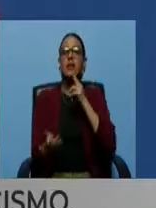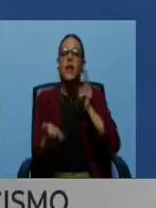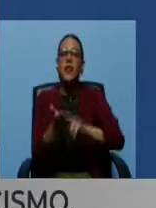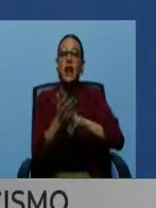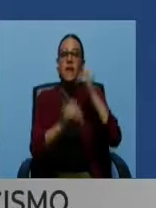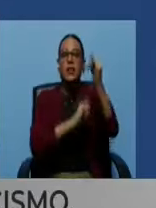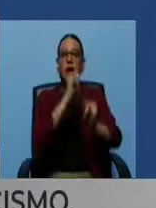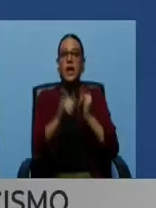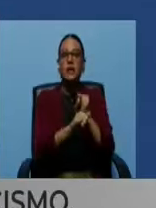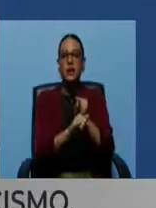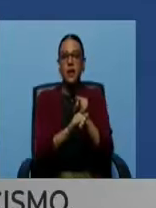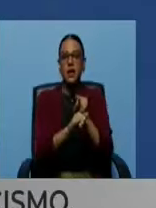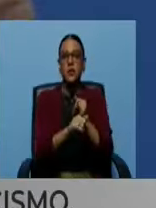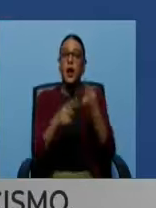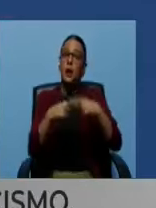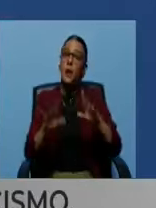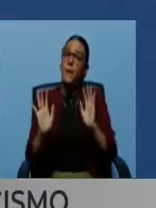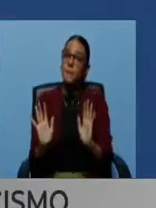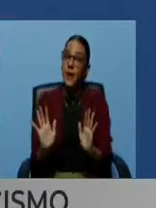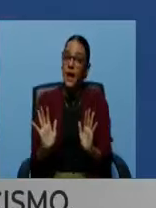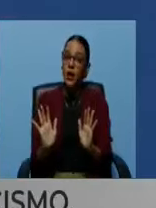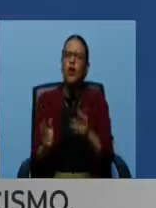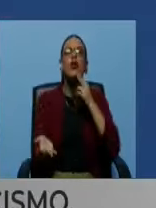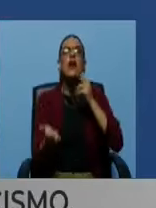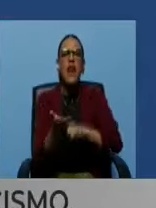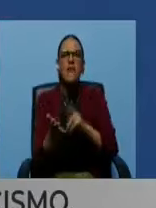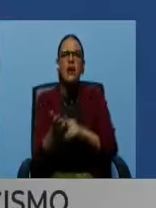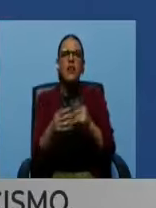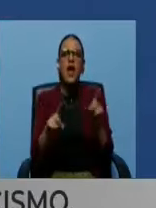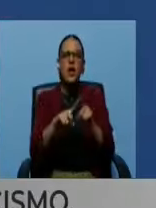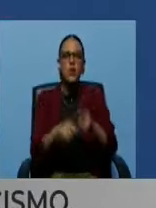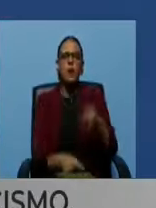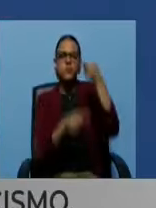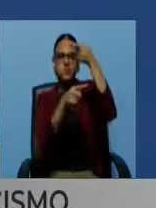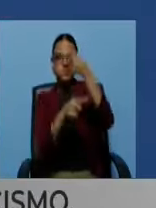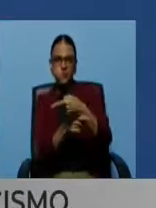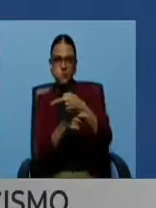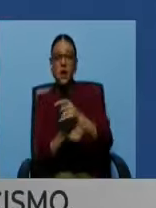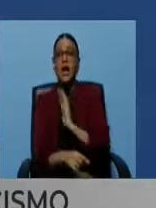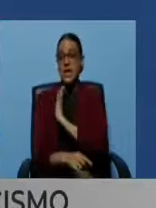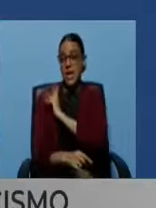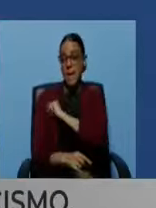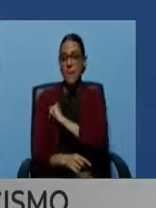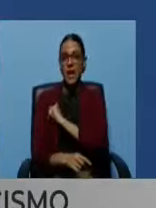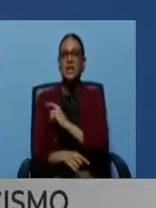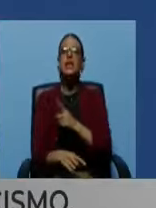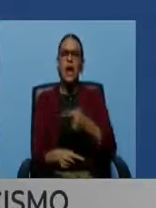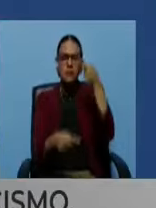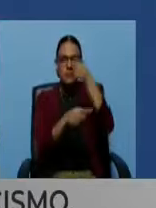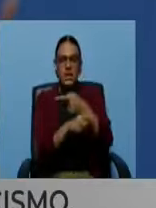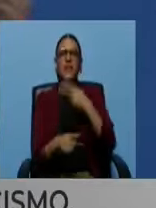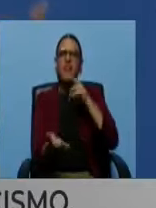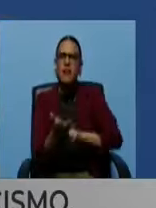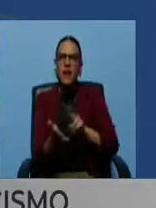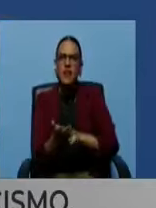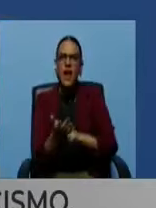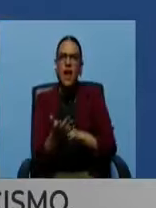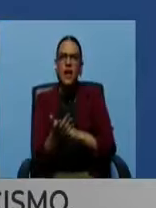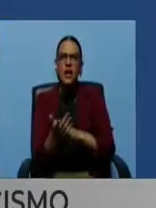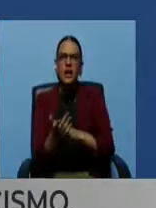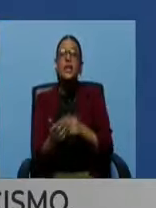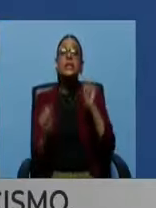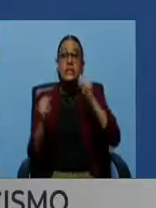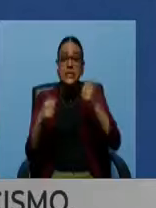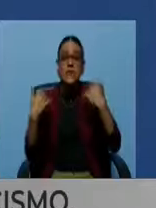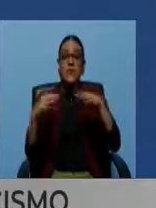internacionales. Pero la realidad se impone, y en Palestina se impone realmente lo que, si algo